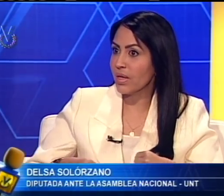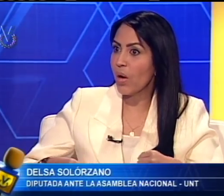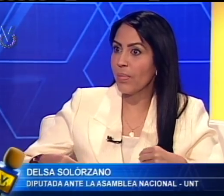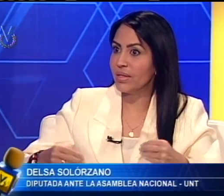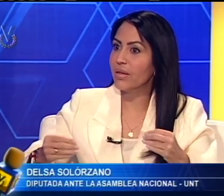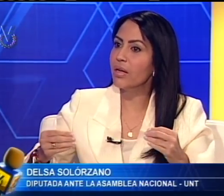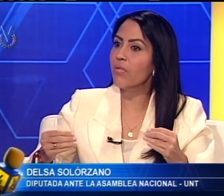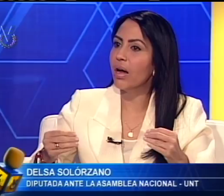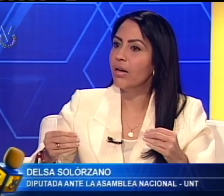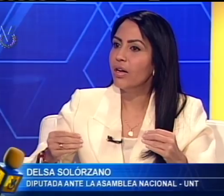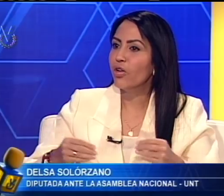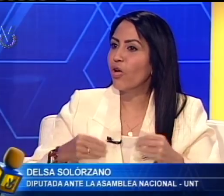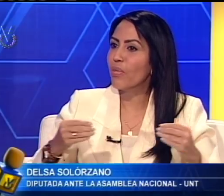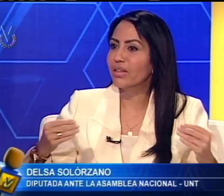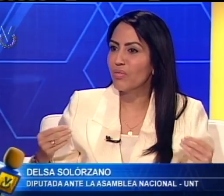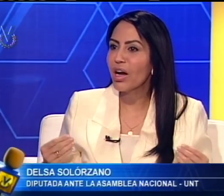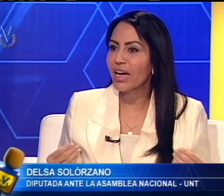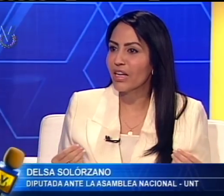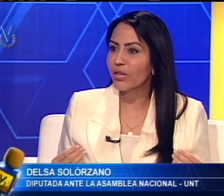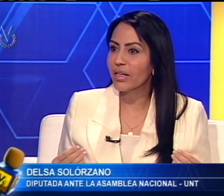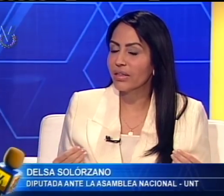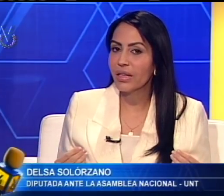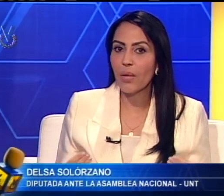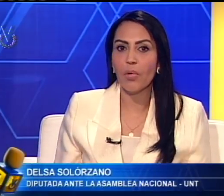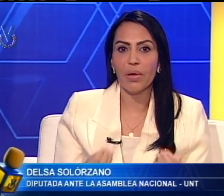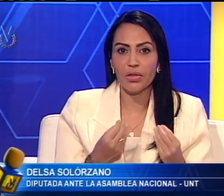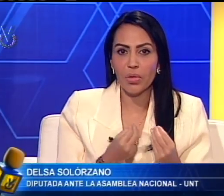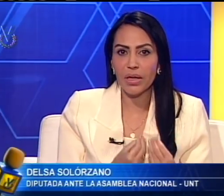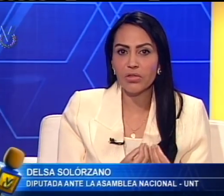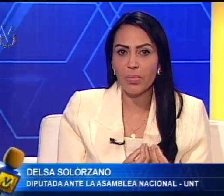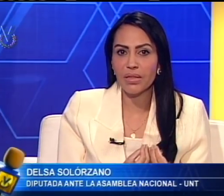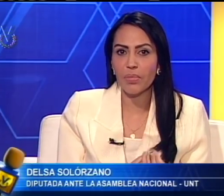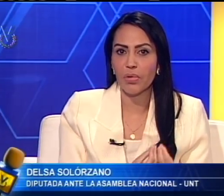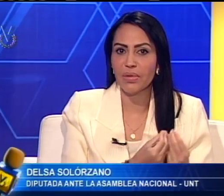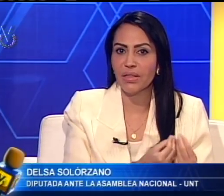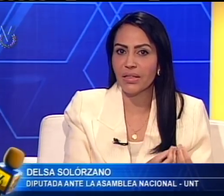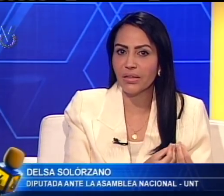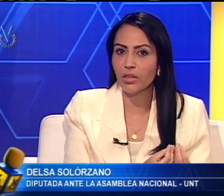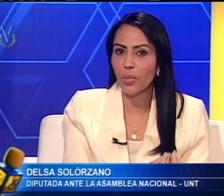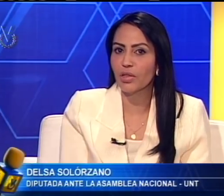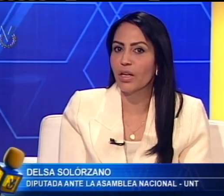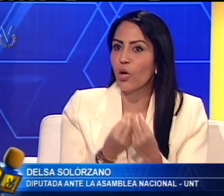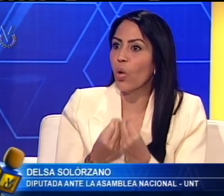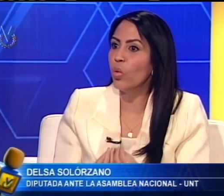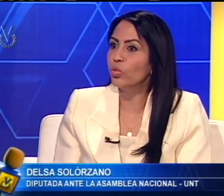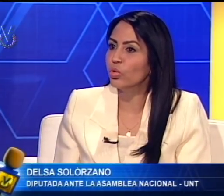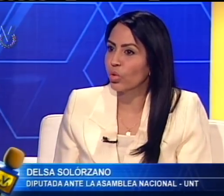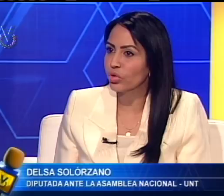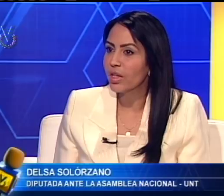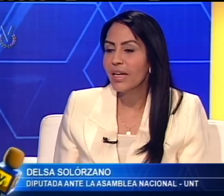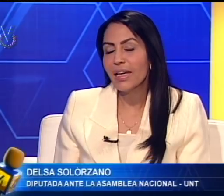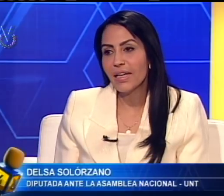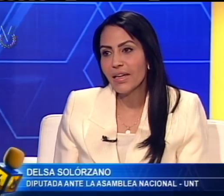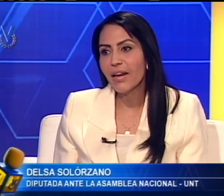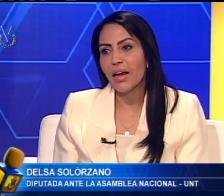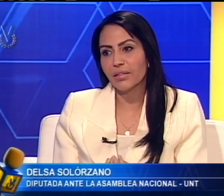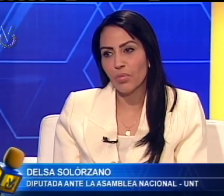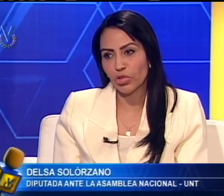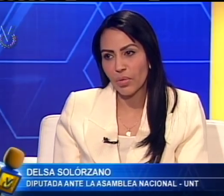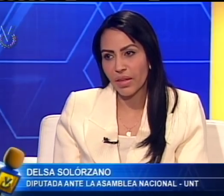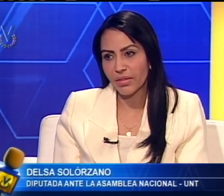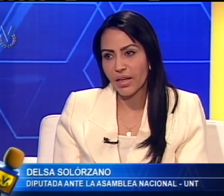todos empezamos a pensar igual, nos convertimos en aquello que criticamos, pero esa obligación pasa por pensar distinto, pero hacerlo juntos,